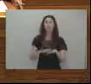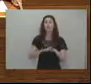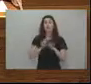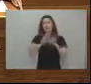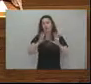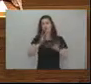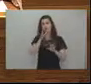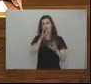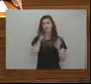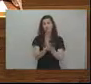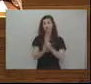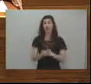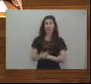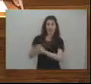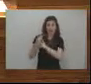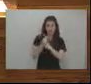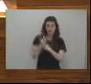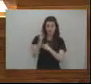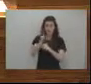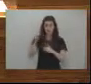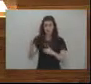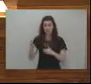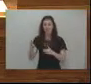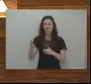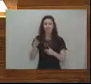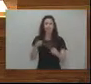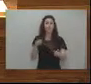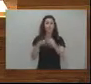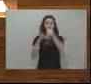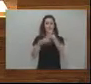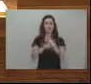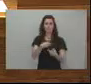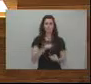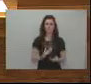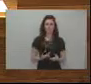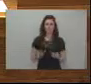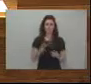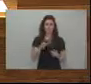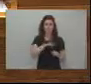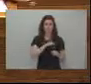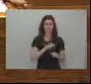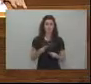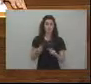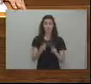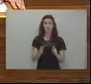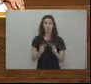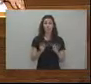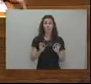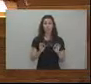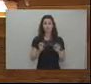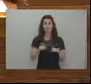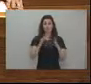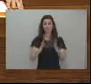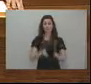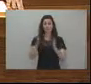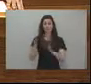si aquí quien te sostiene es el Partido Popular, tampoco vas a molestar muchísimo en Madrid. Esa es la sensación que nos daba, ¿no? Han hablado